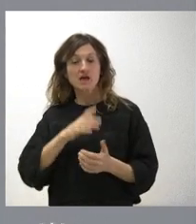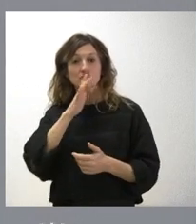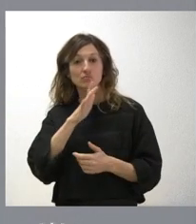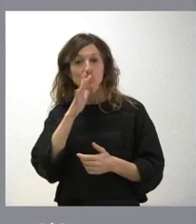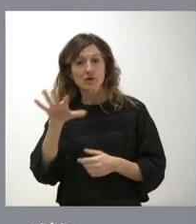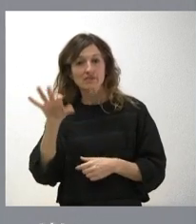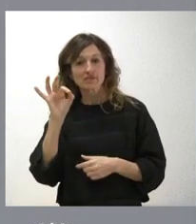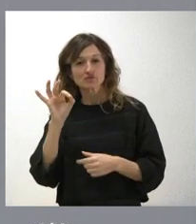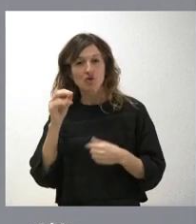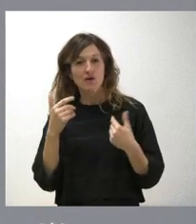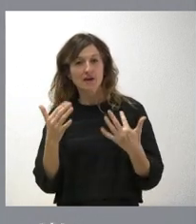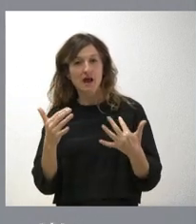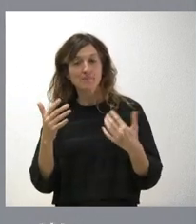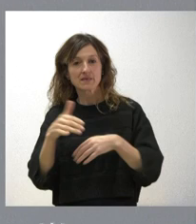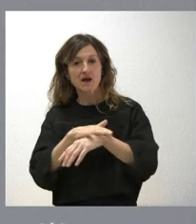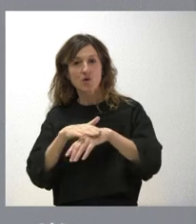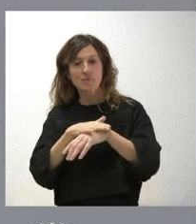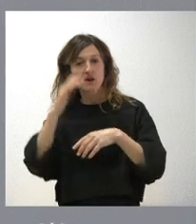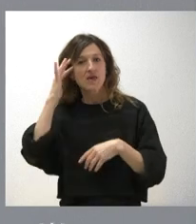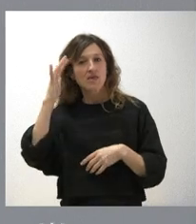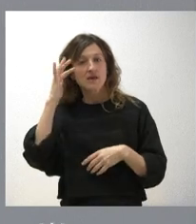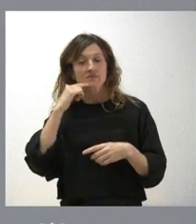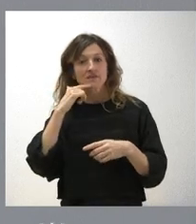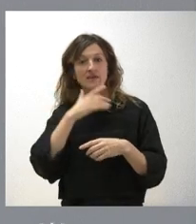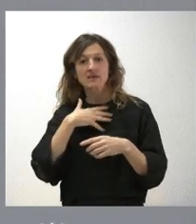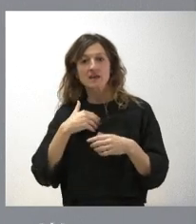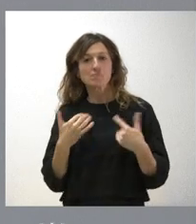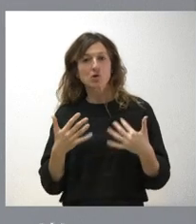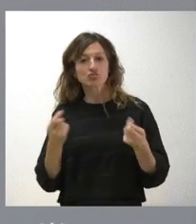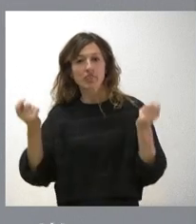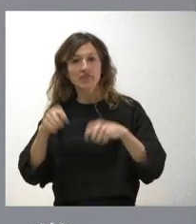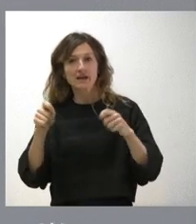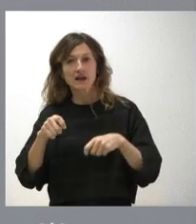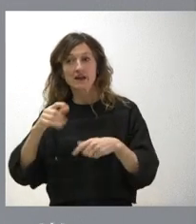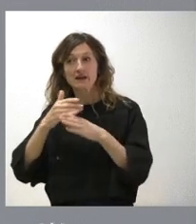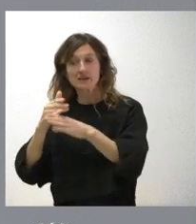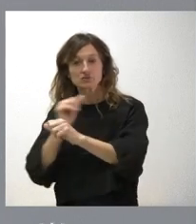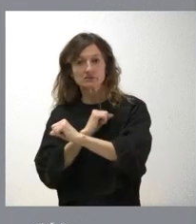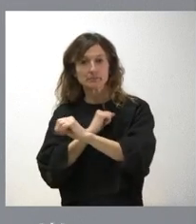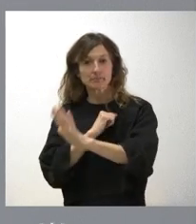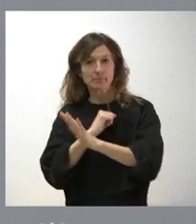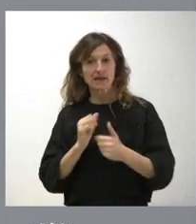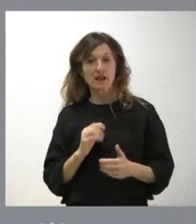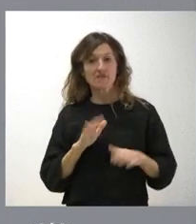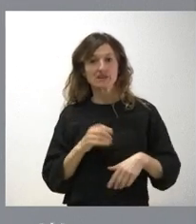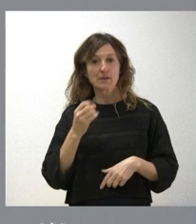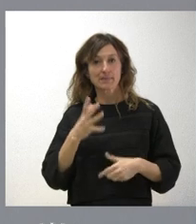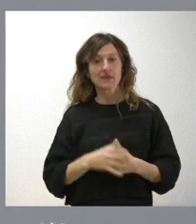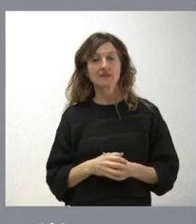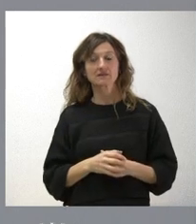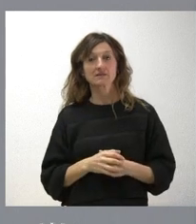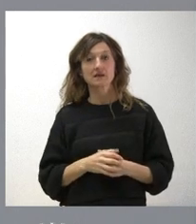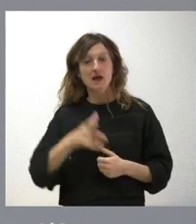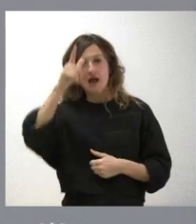decisión precipitada del gobierno muy ideológica que fue adelantarse al resto encerrar las minas el resto esperó y le salió bien porque hoy